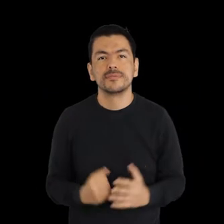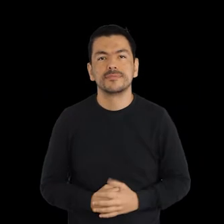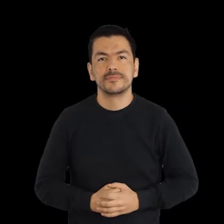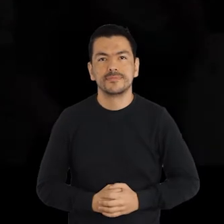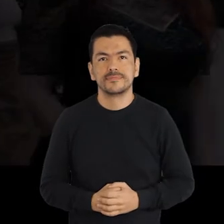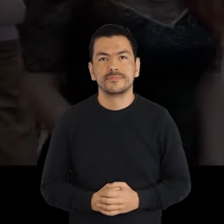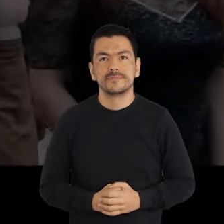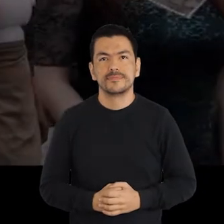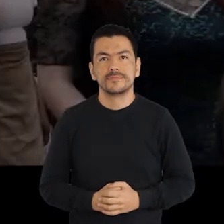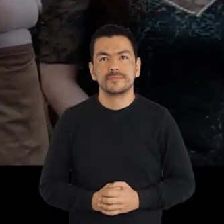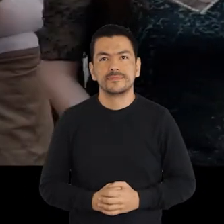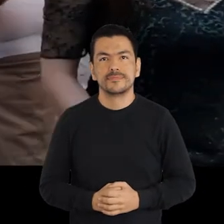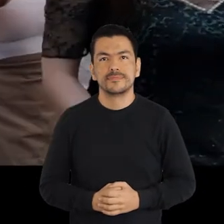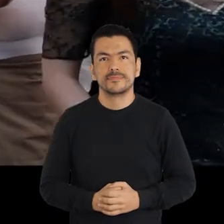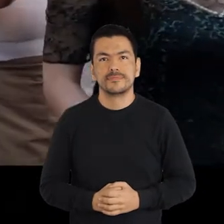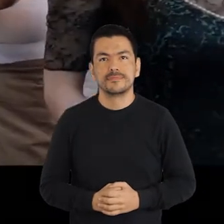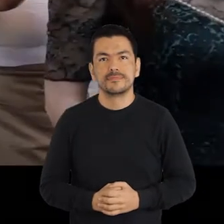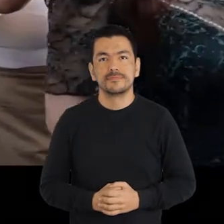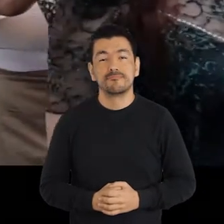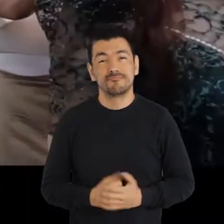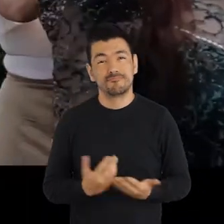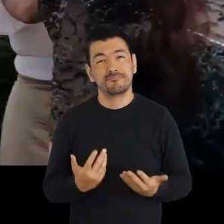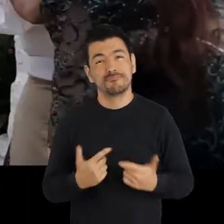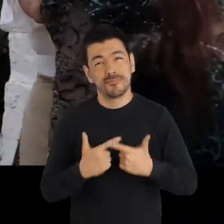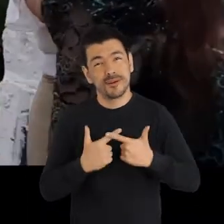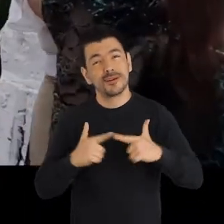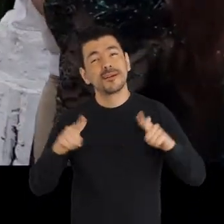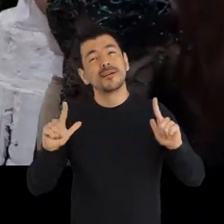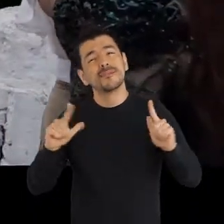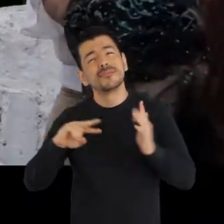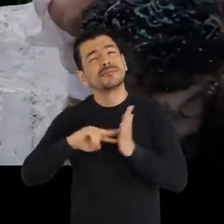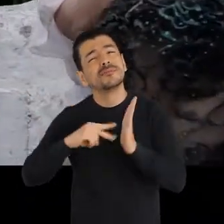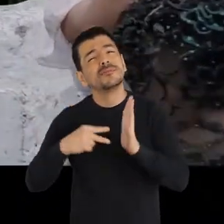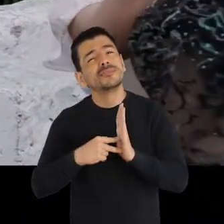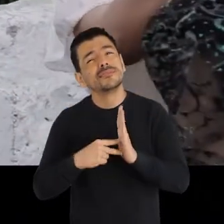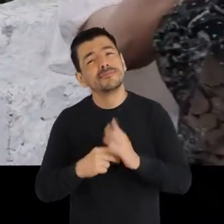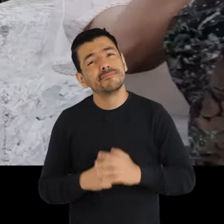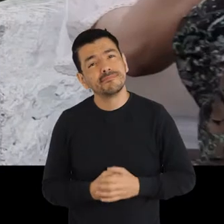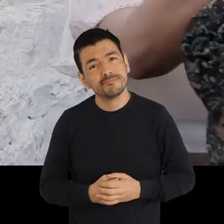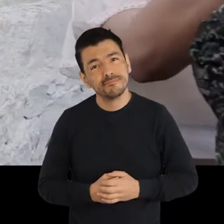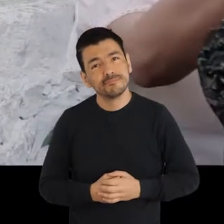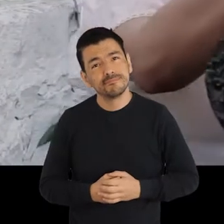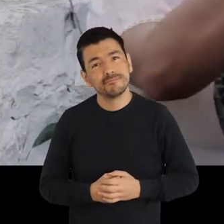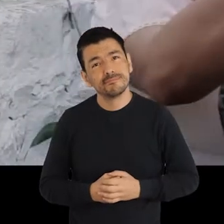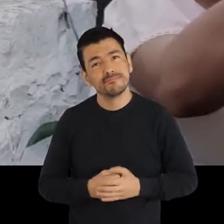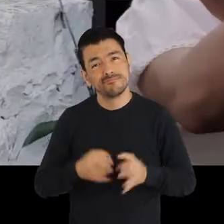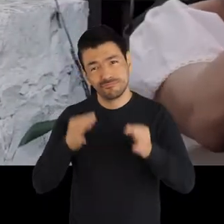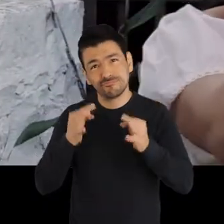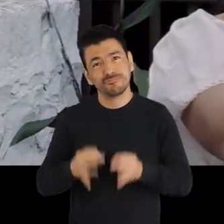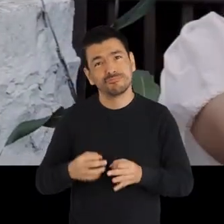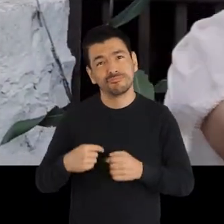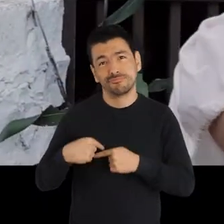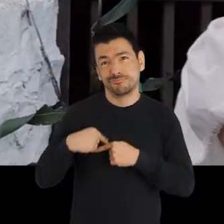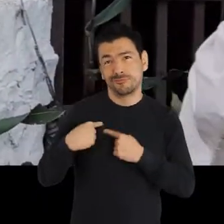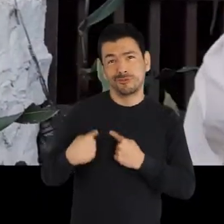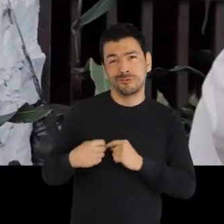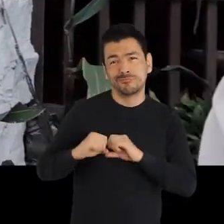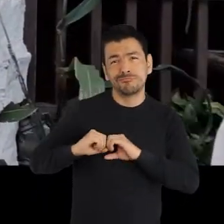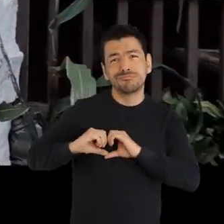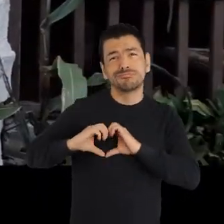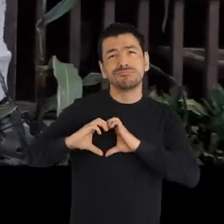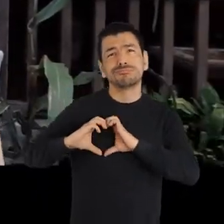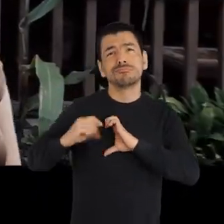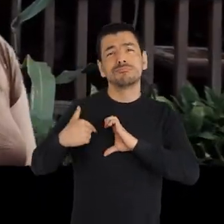La libertad es un estado tan sublime que solo es posible conseguir cuando limpiamos nuestros corazones del mal. Al ojo